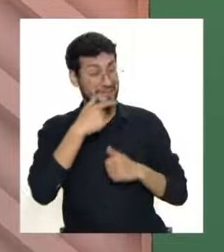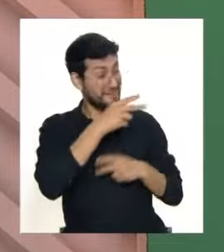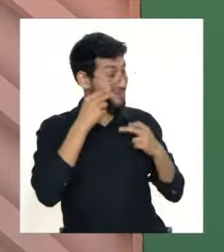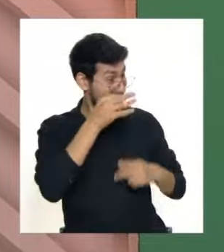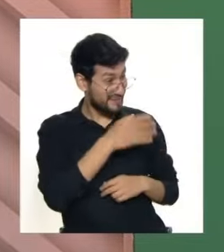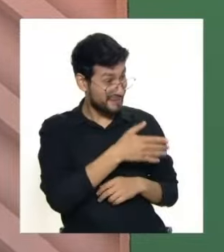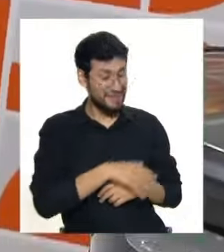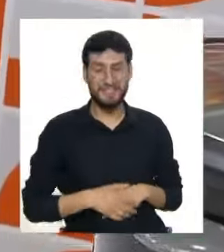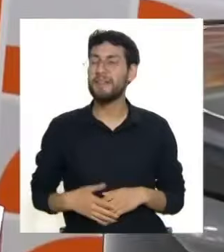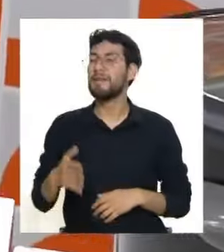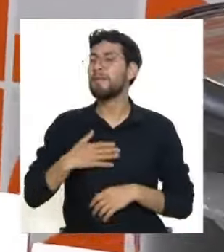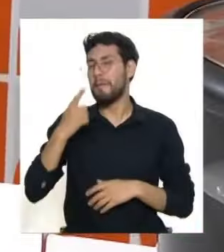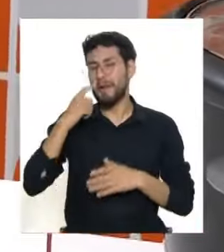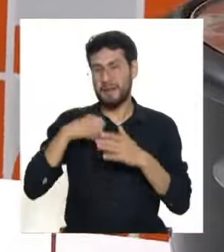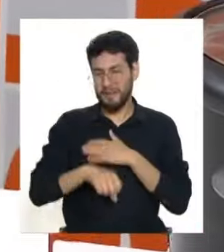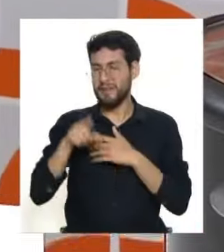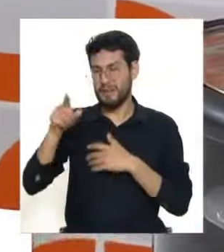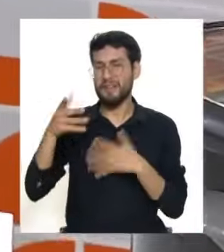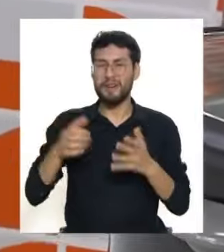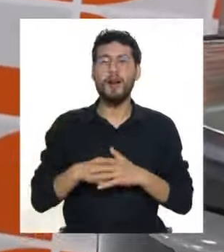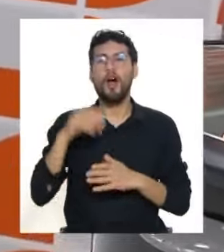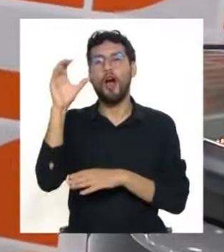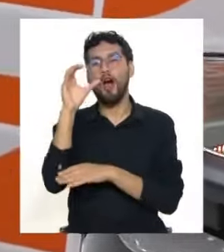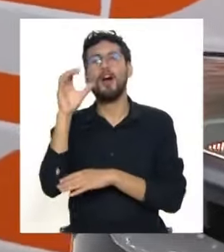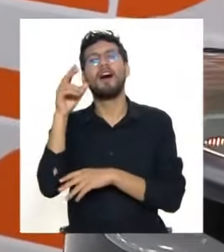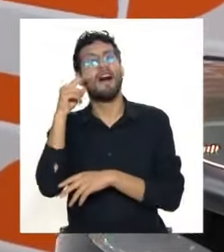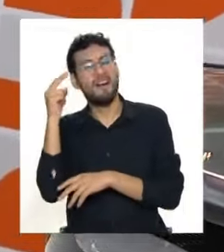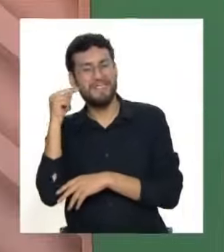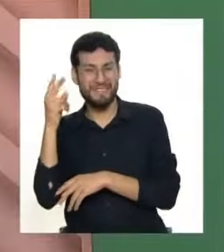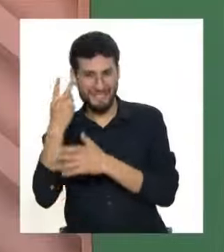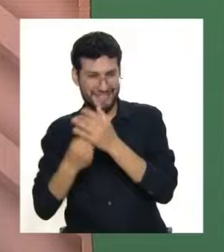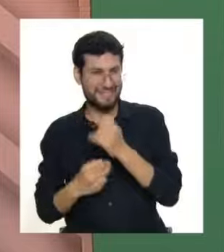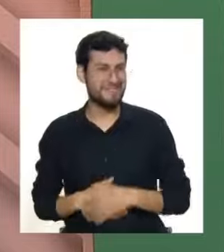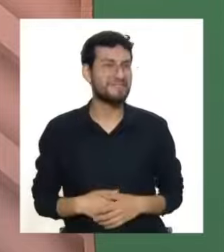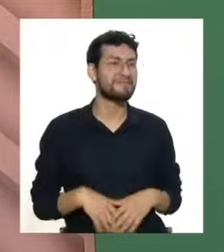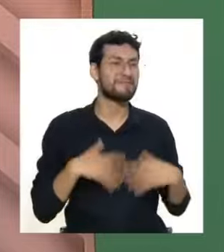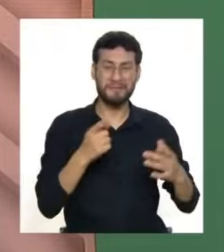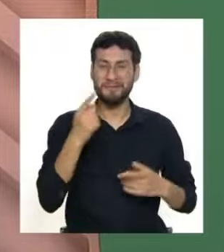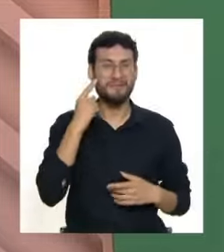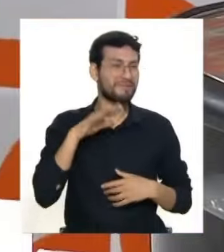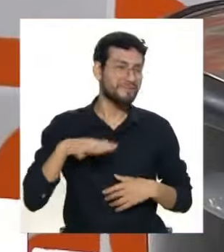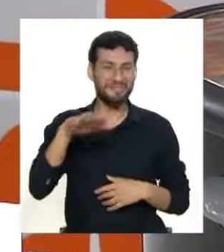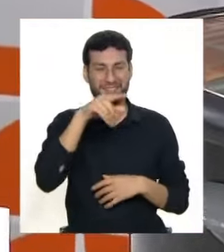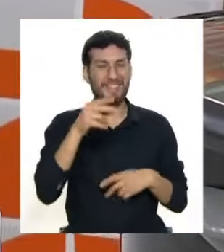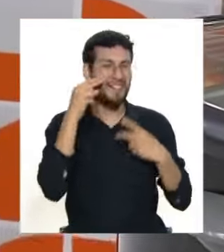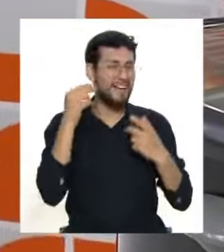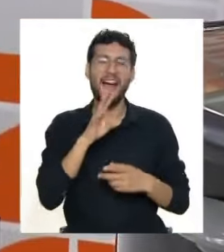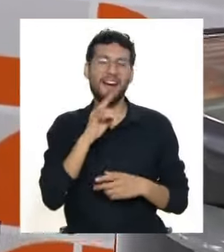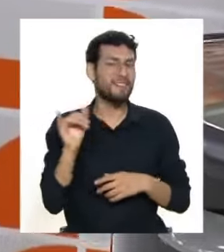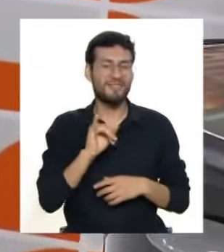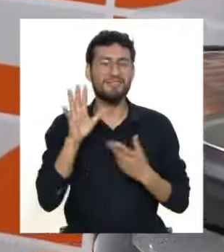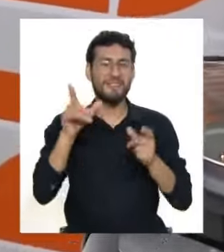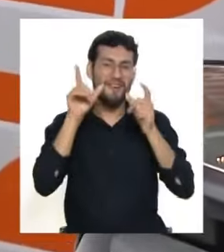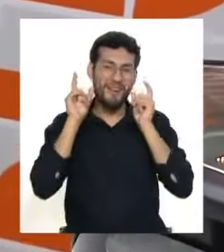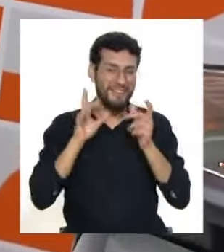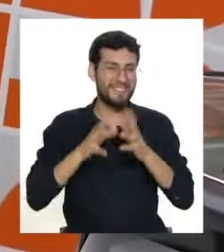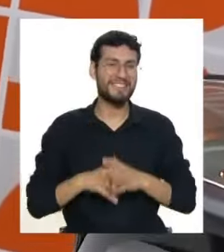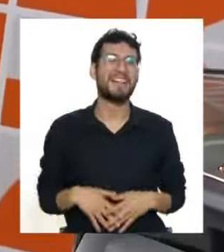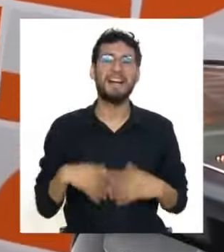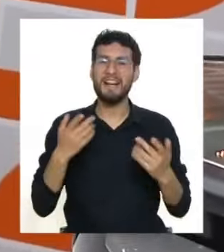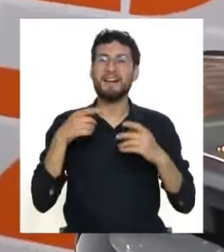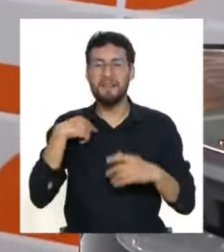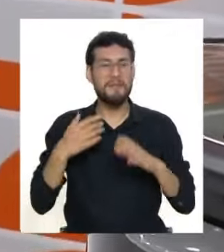¿verdad? Mijito es Colombo Charapa. ¿Ves? Conoce toda la selva, habla como cualquier loretano. Vamos